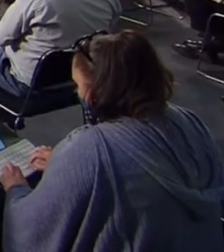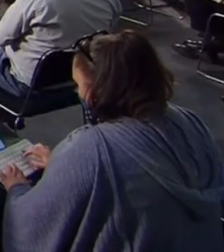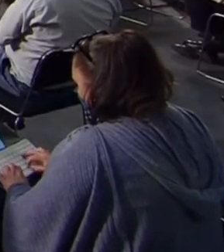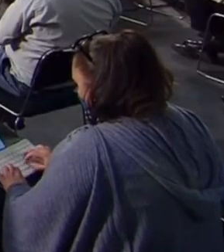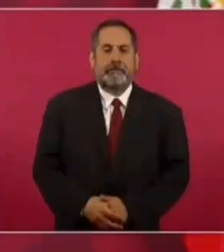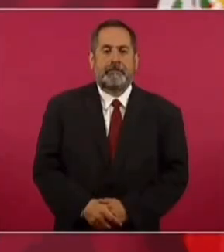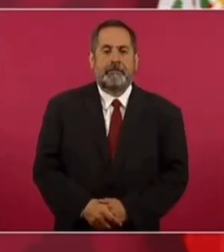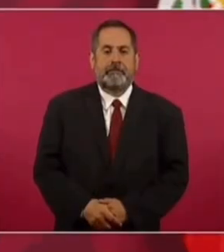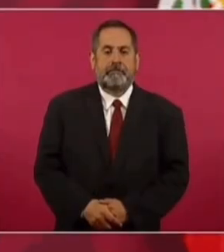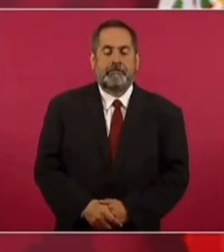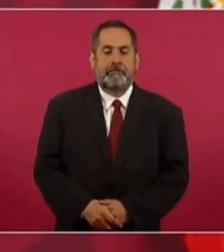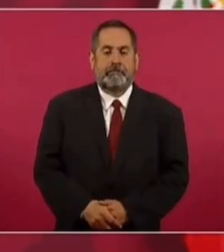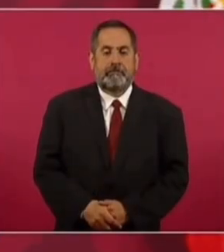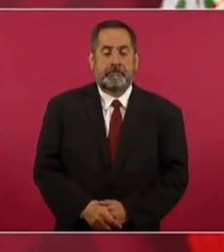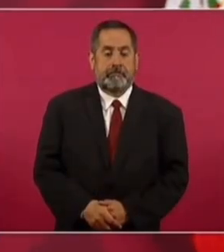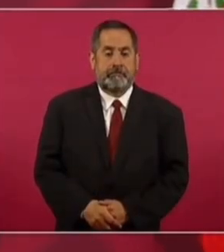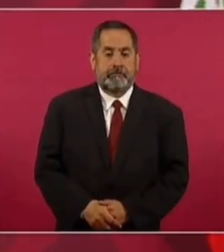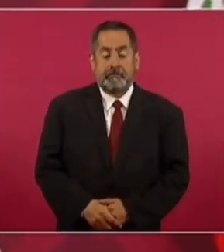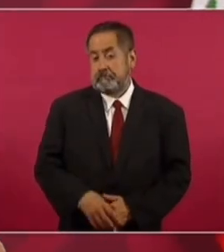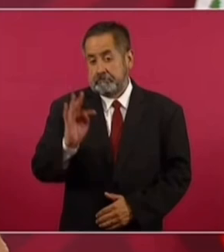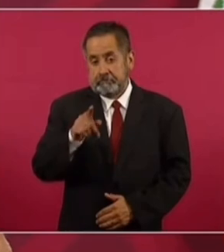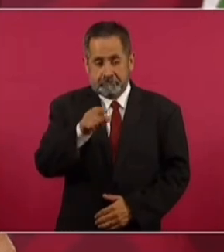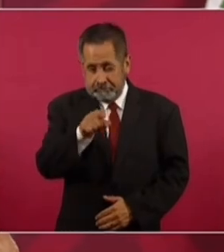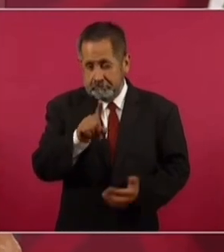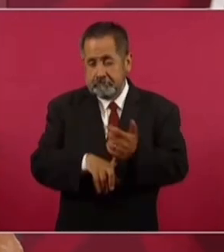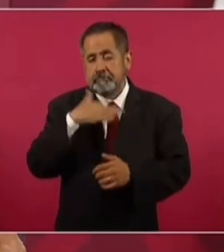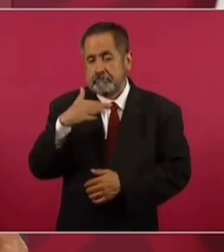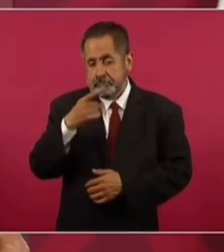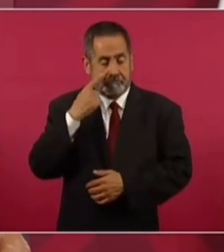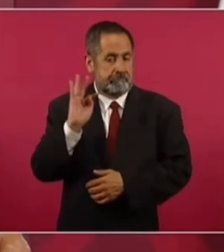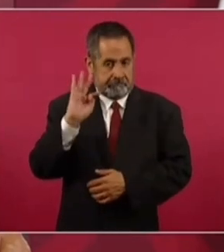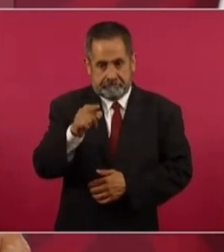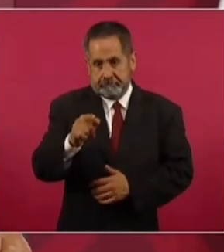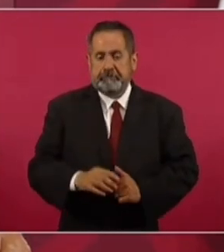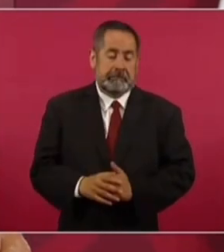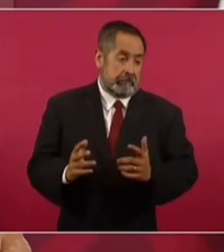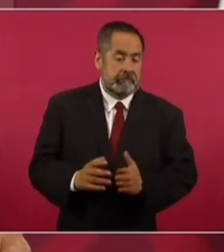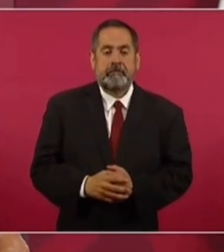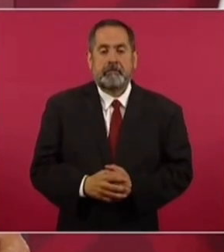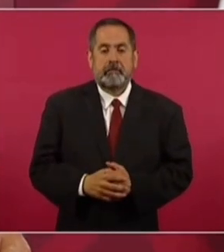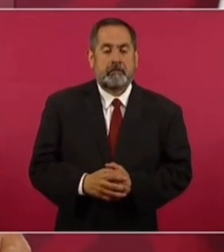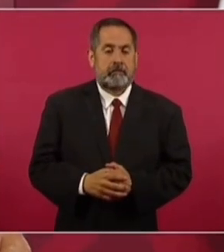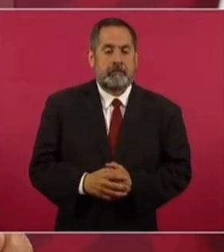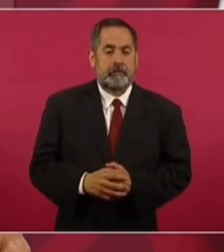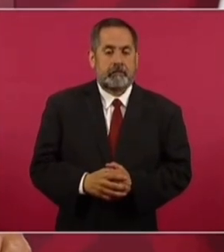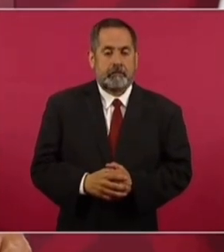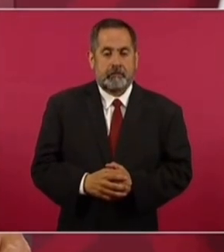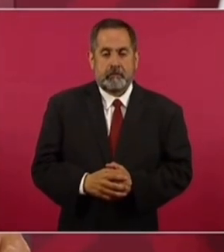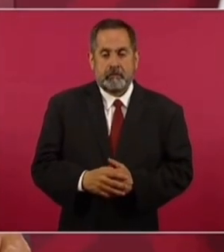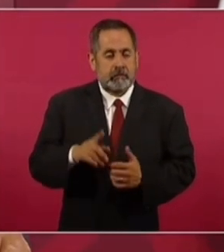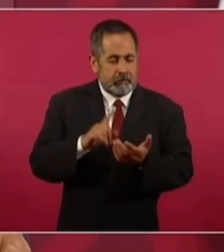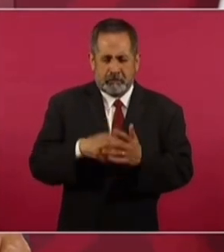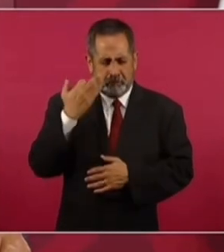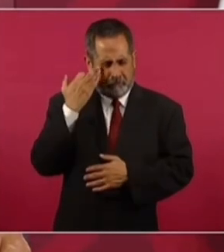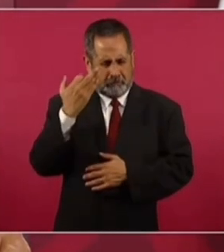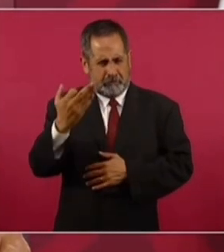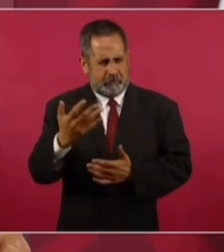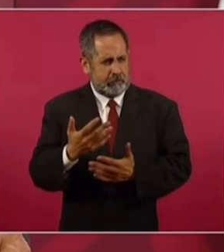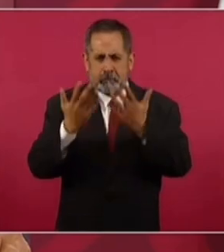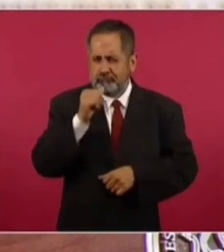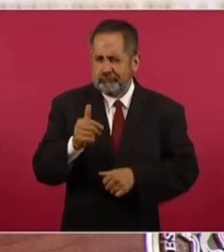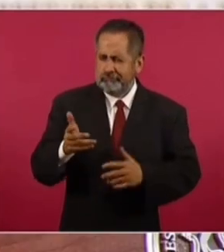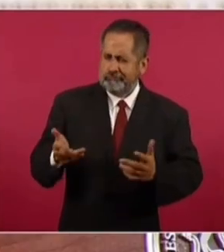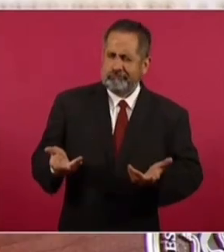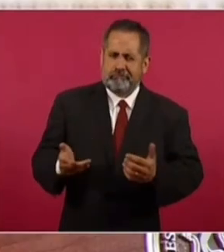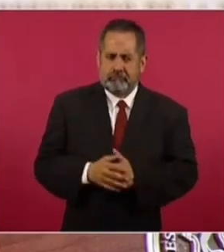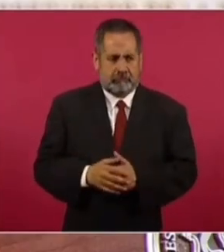planteando la posibilidad de corrupción. O el tardar tanto tiempo sin clases